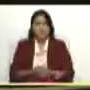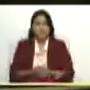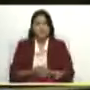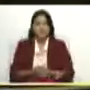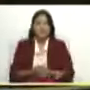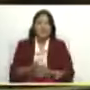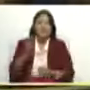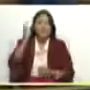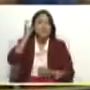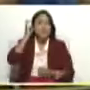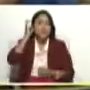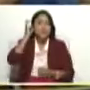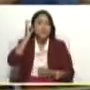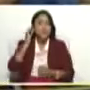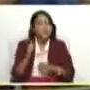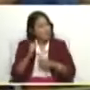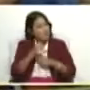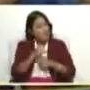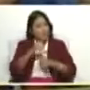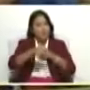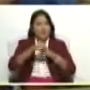lucha aro